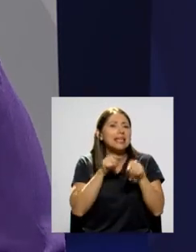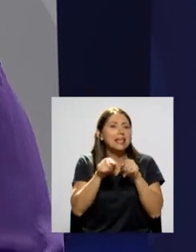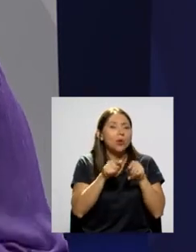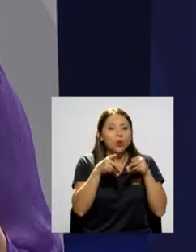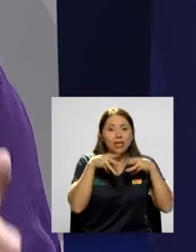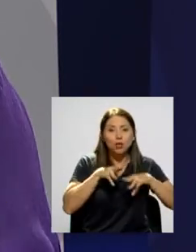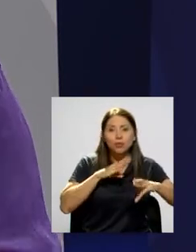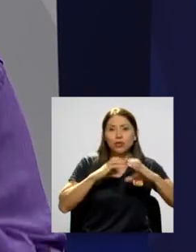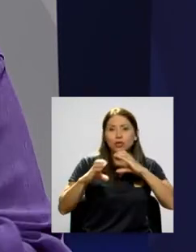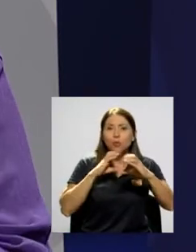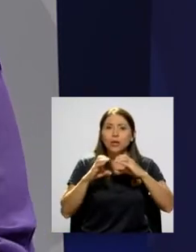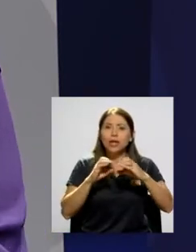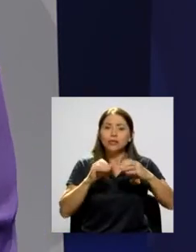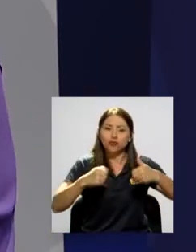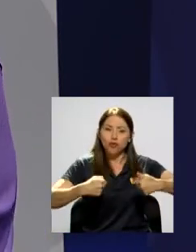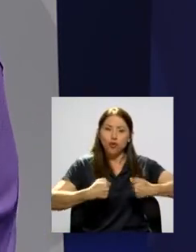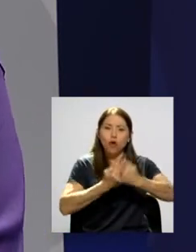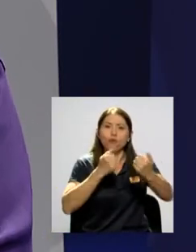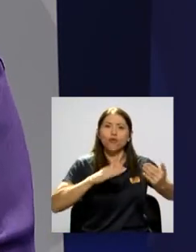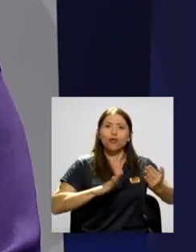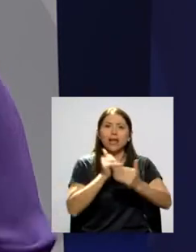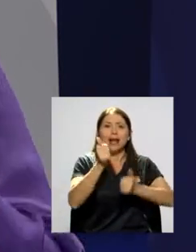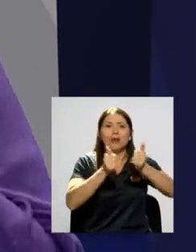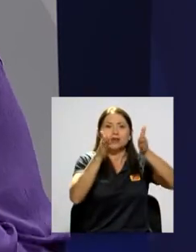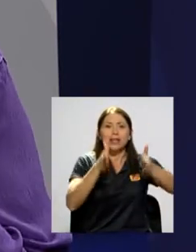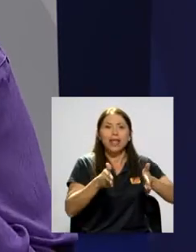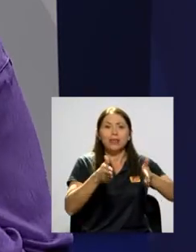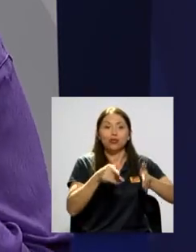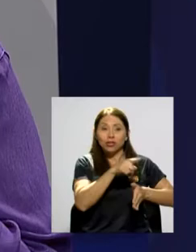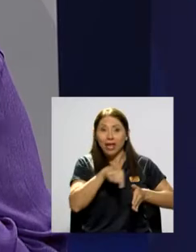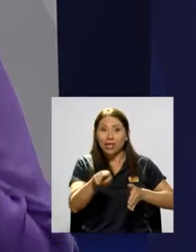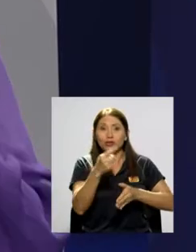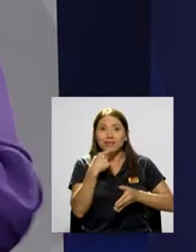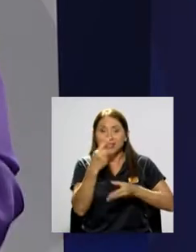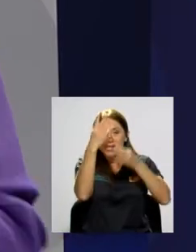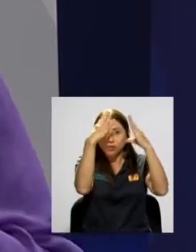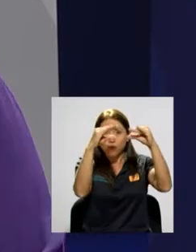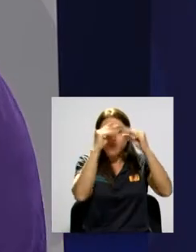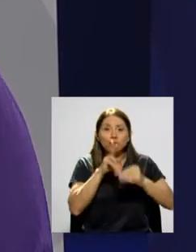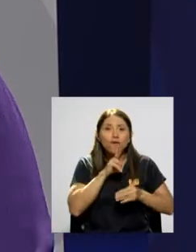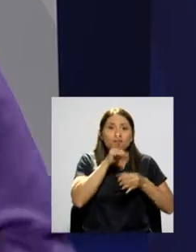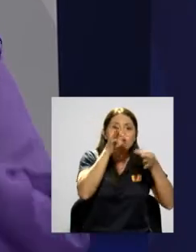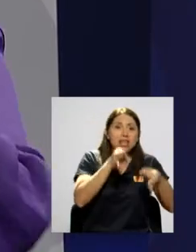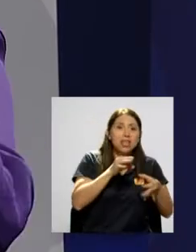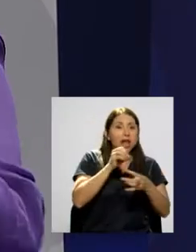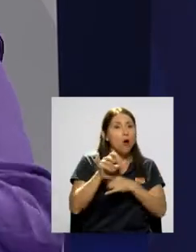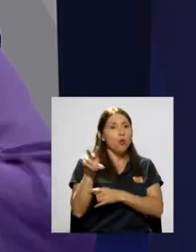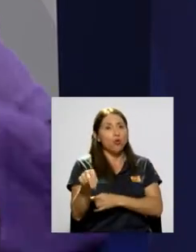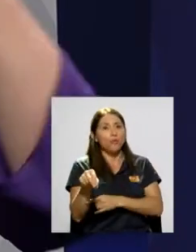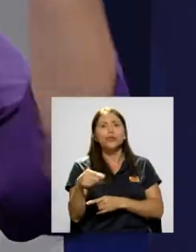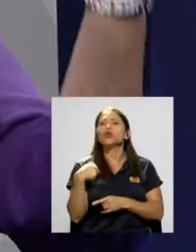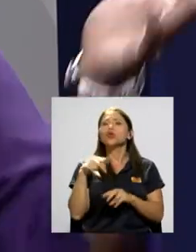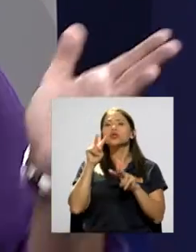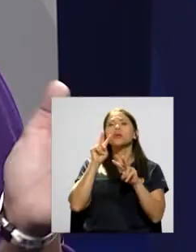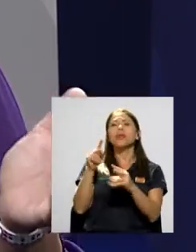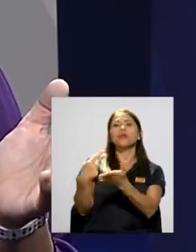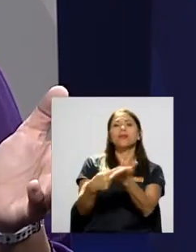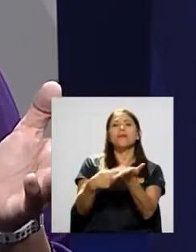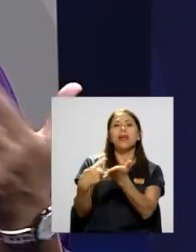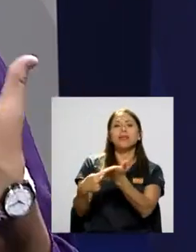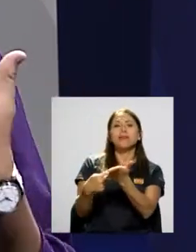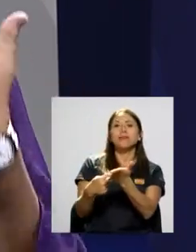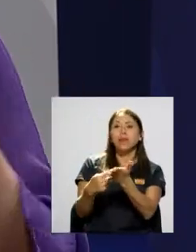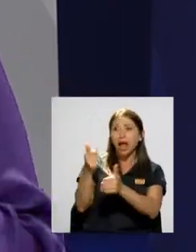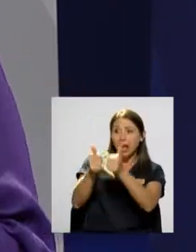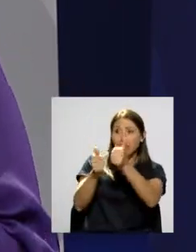con si la información que estaban dando era verídica o no. Porque yo como televidente estoy viendo un debate, le hacen una pregunta, el candidato contesta cualquier